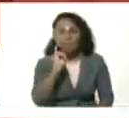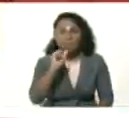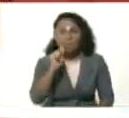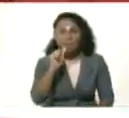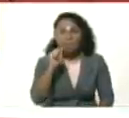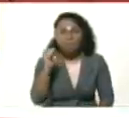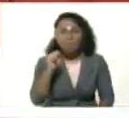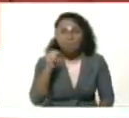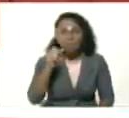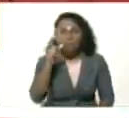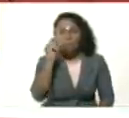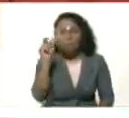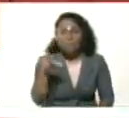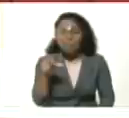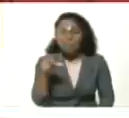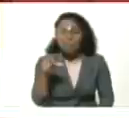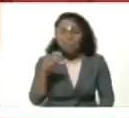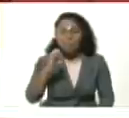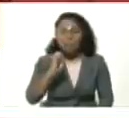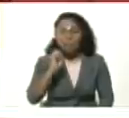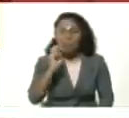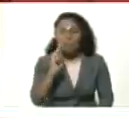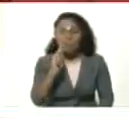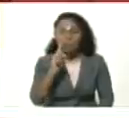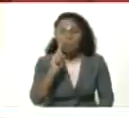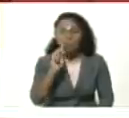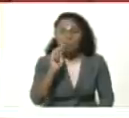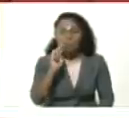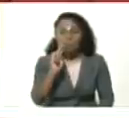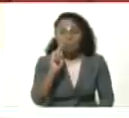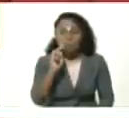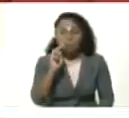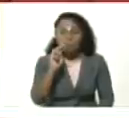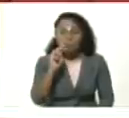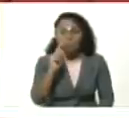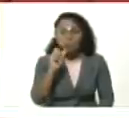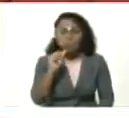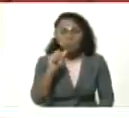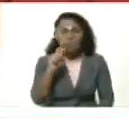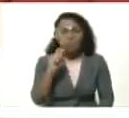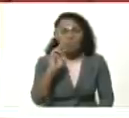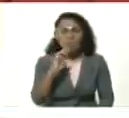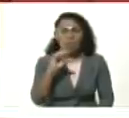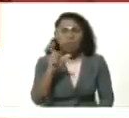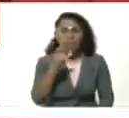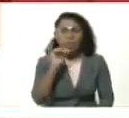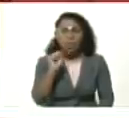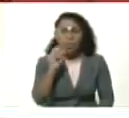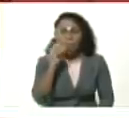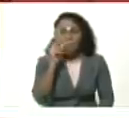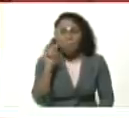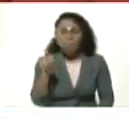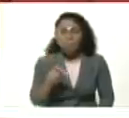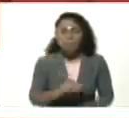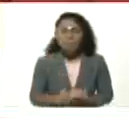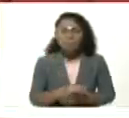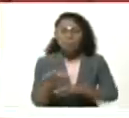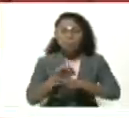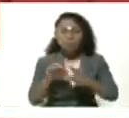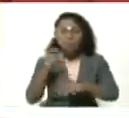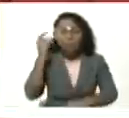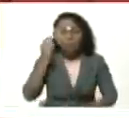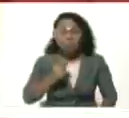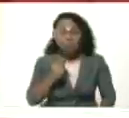municipio Montes, Eustorgio Bello, municipio Rivero, Juan Rojas, municipio